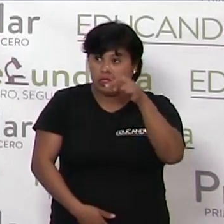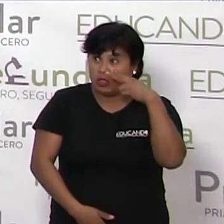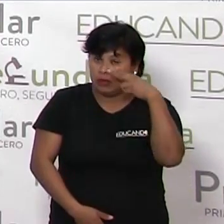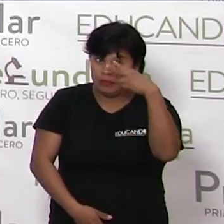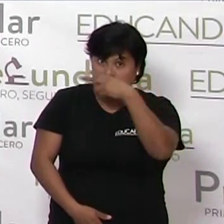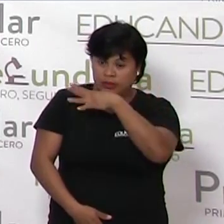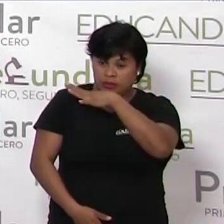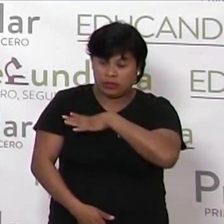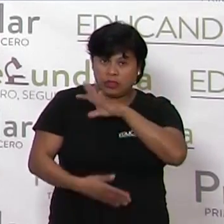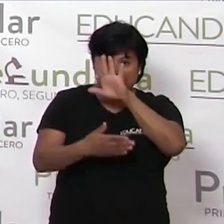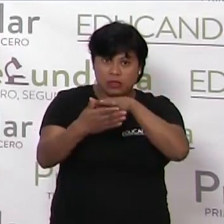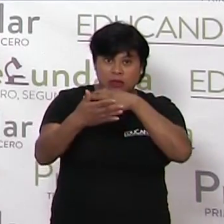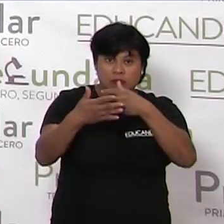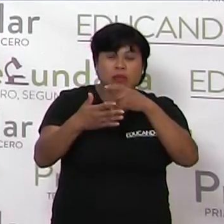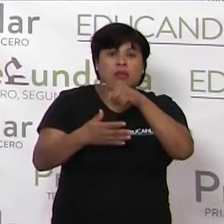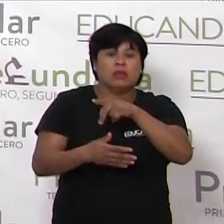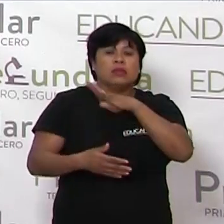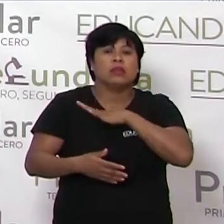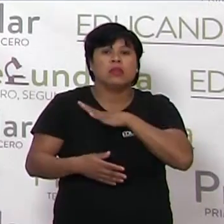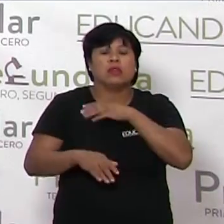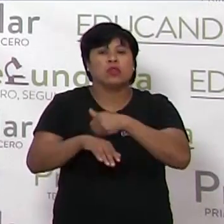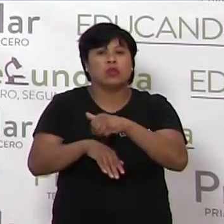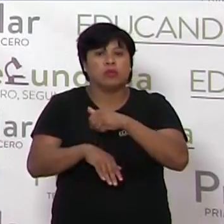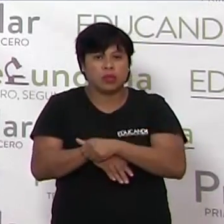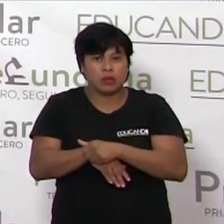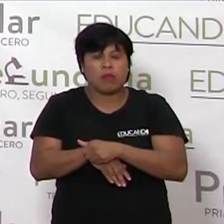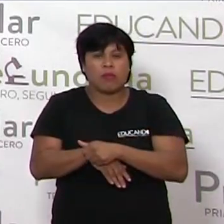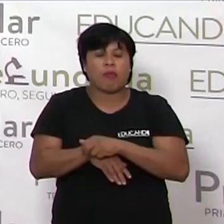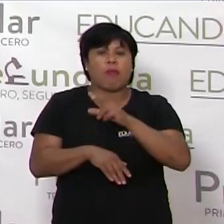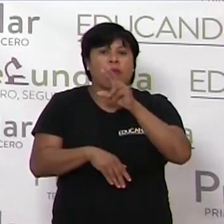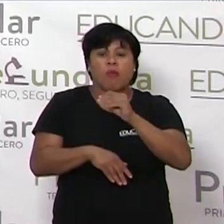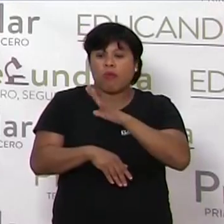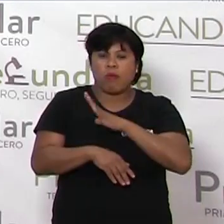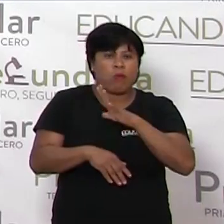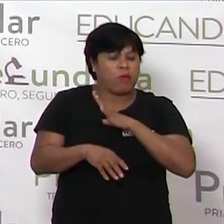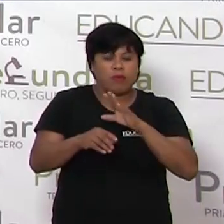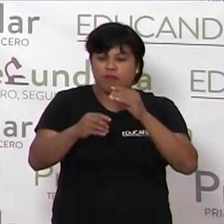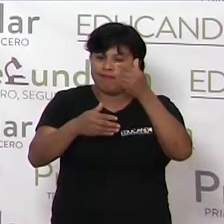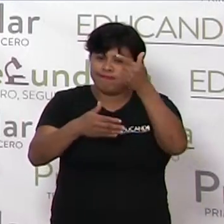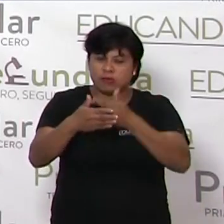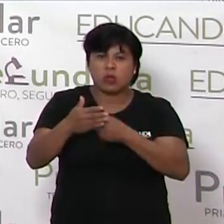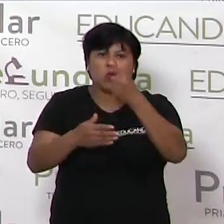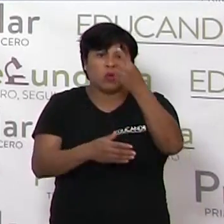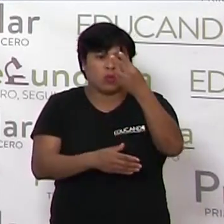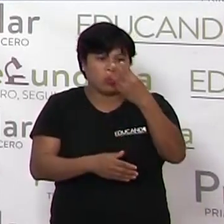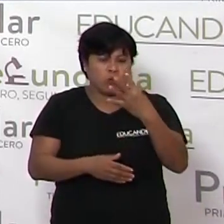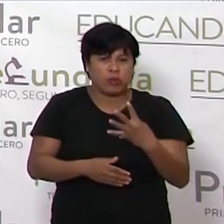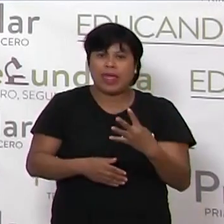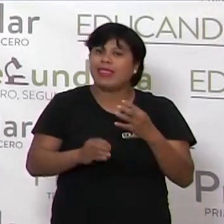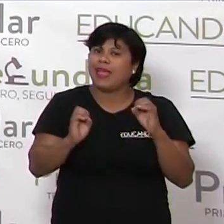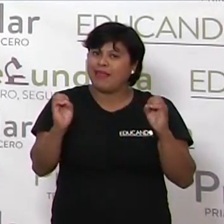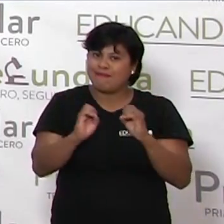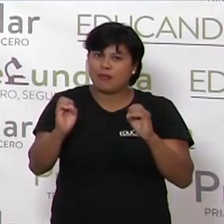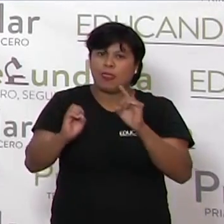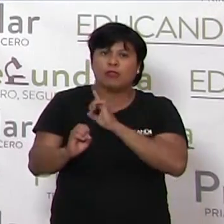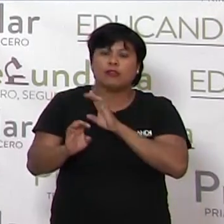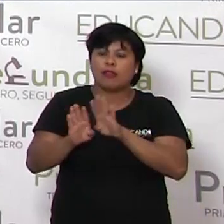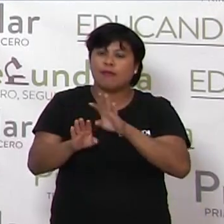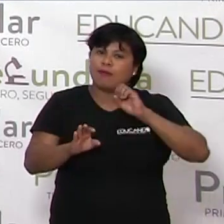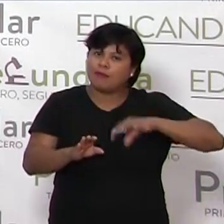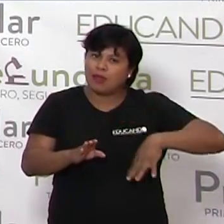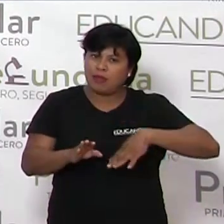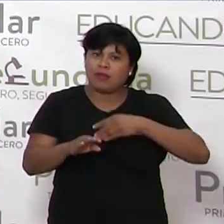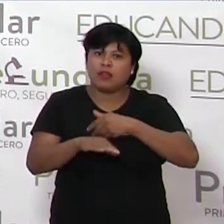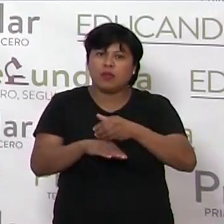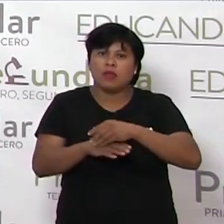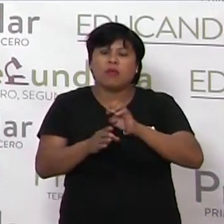Si observas, en esta tabla ya los números están también, no están organizados con 1, 2, 3, 4, 5 y